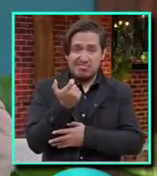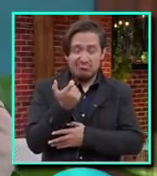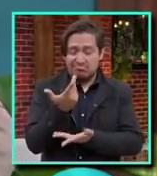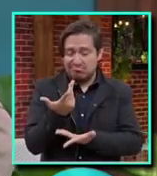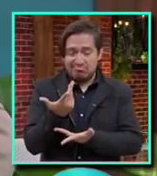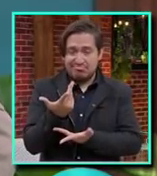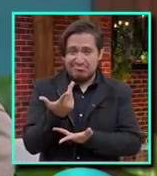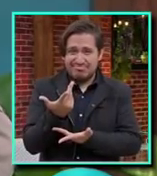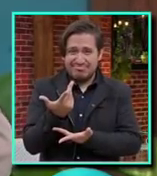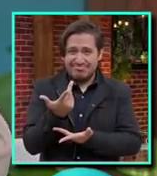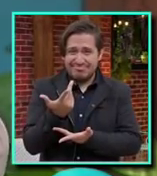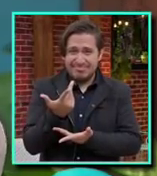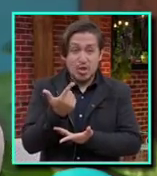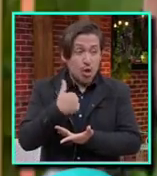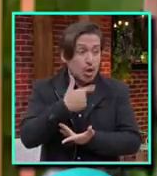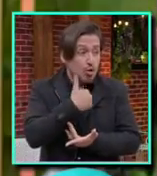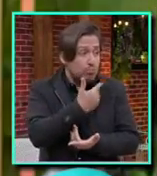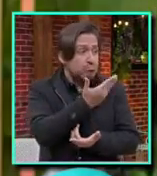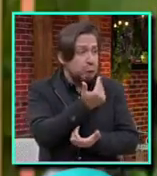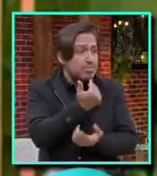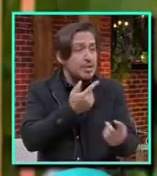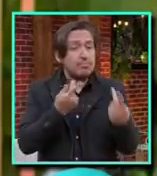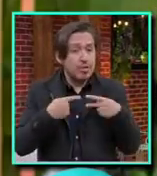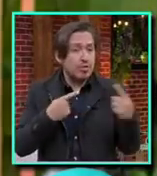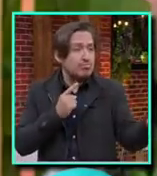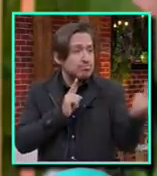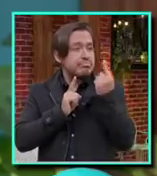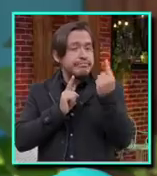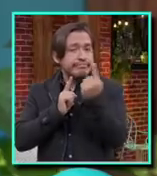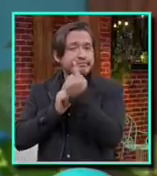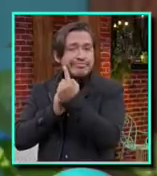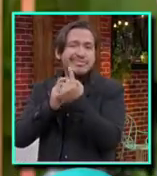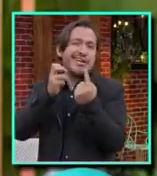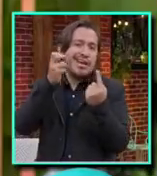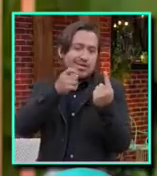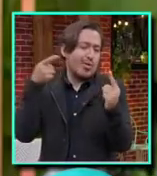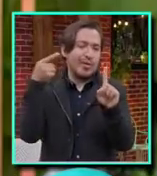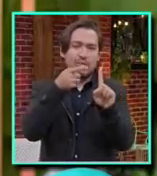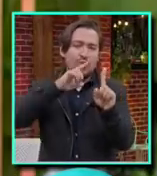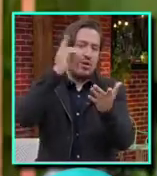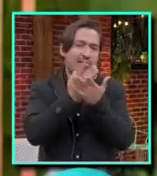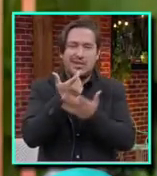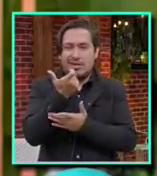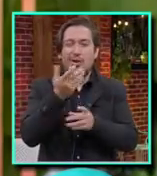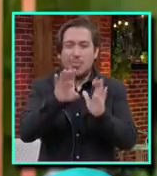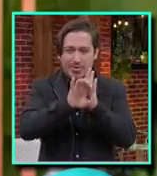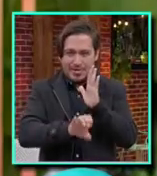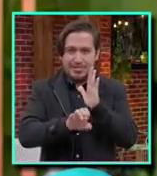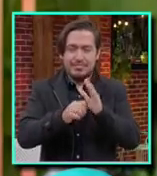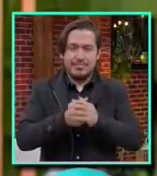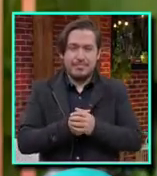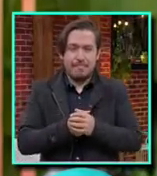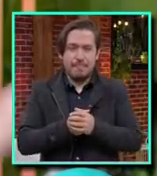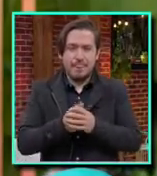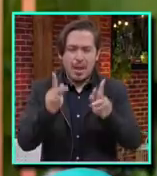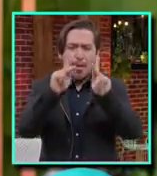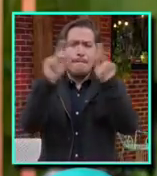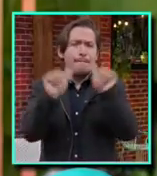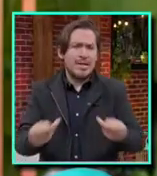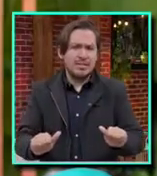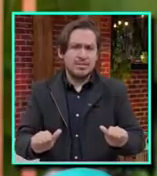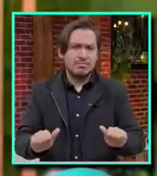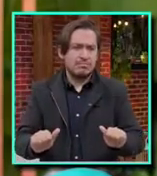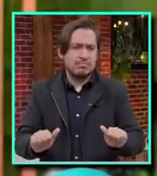gente que va a traer a mi vida todo el tiempo. ¿No? Porque creemos que quiero paz, pues la paz no va a venir de la